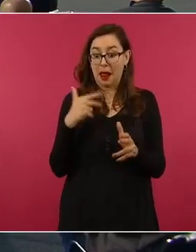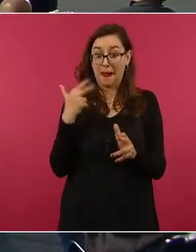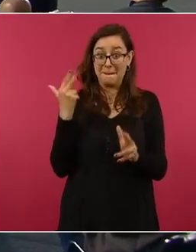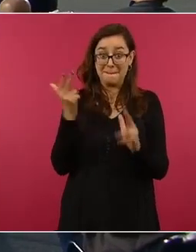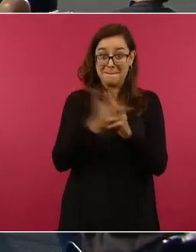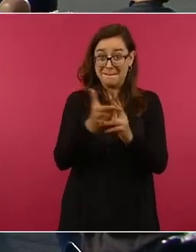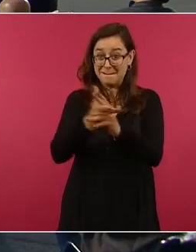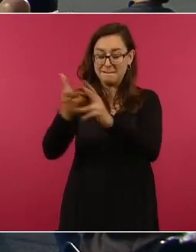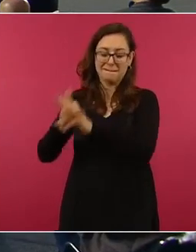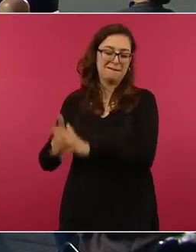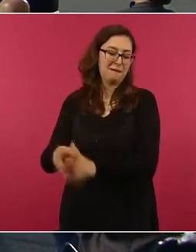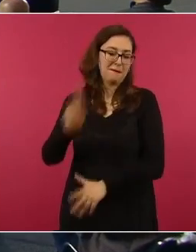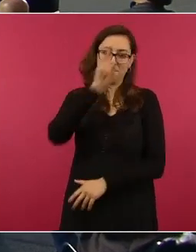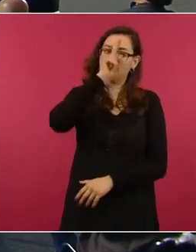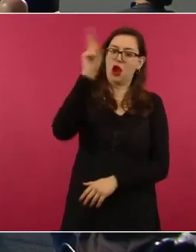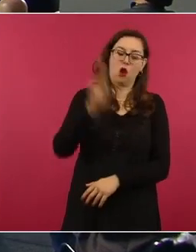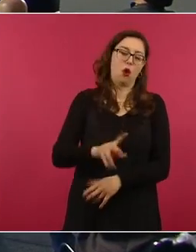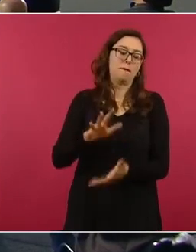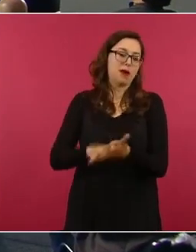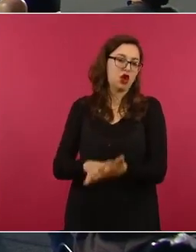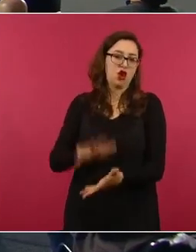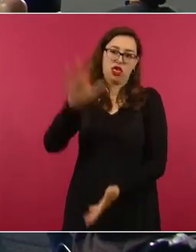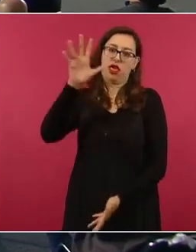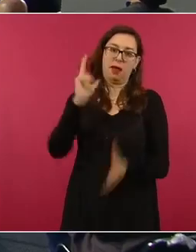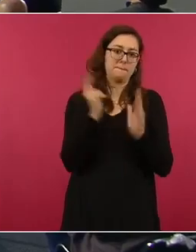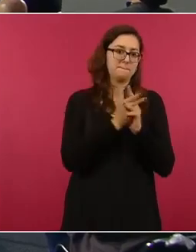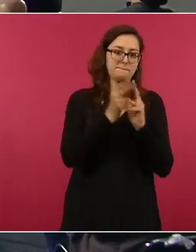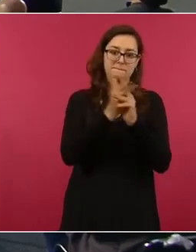remataban a heridos.